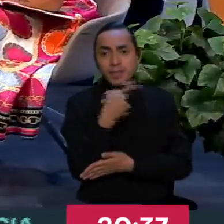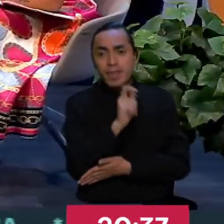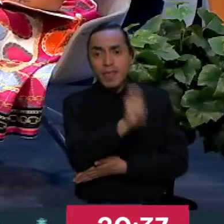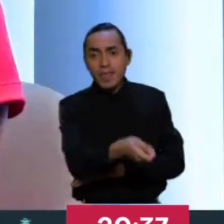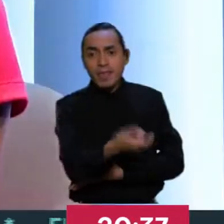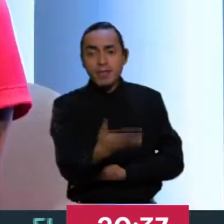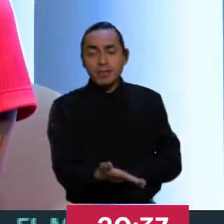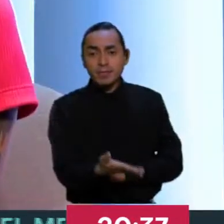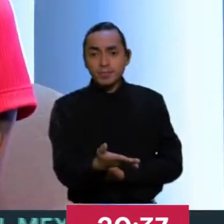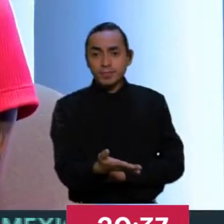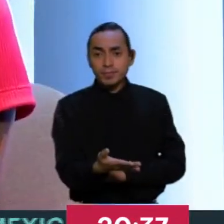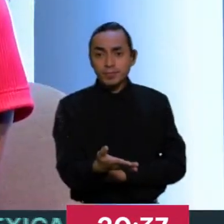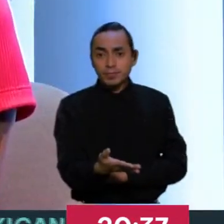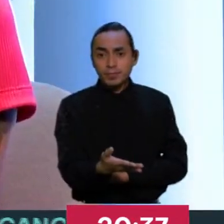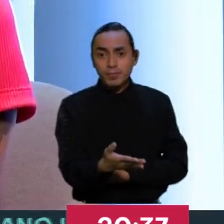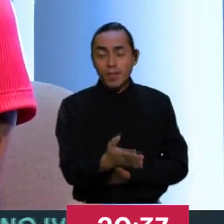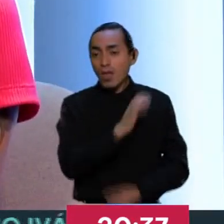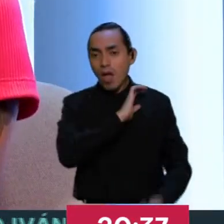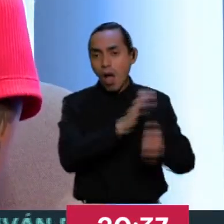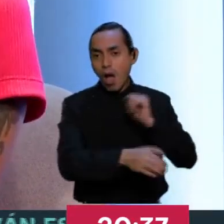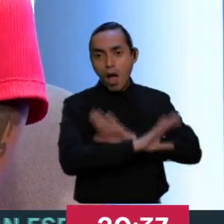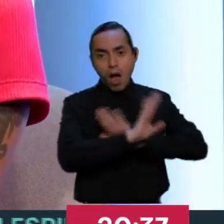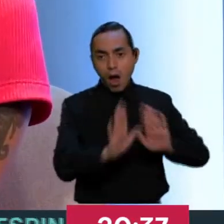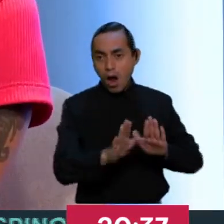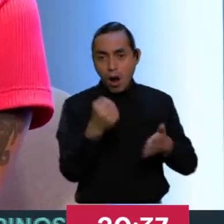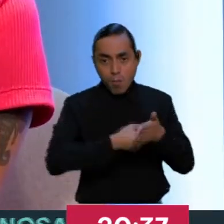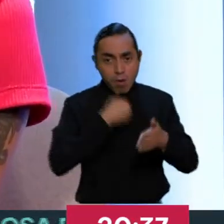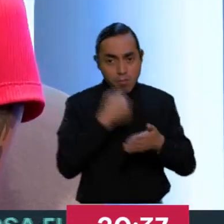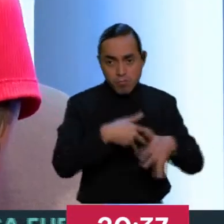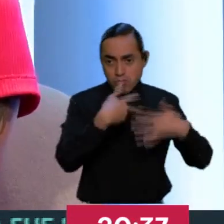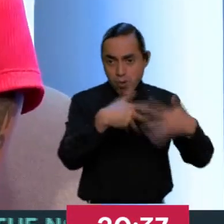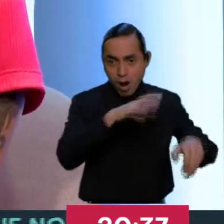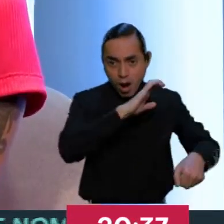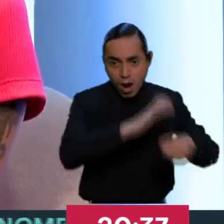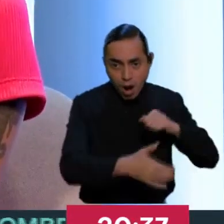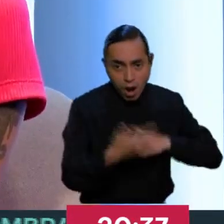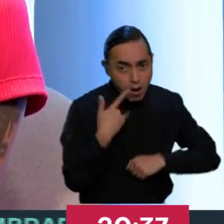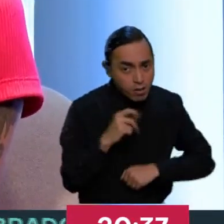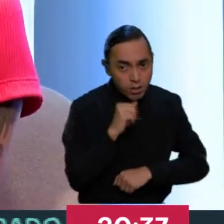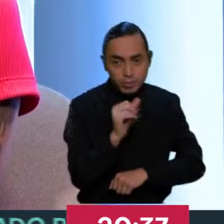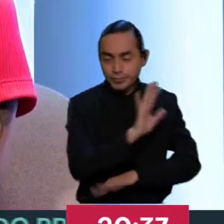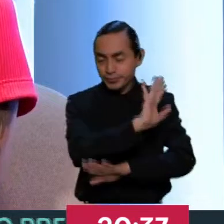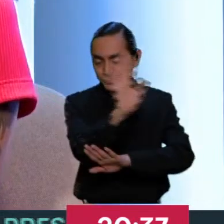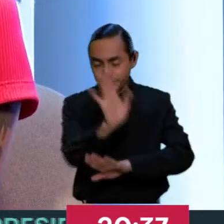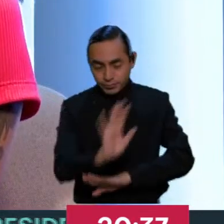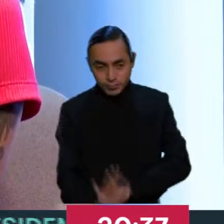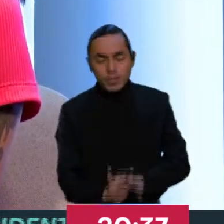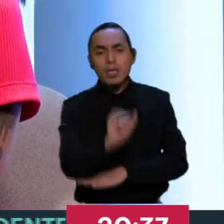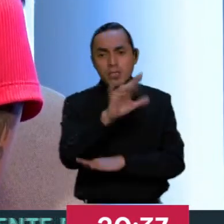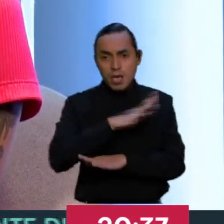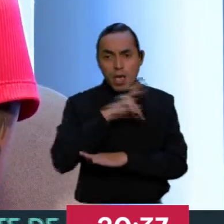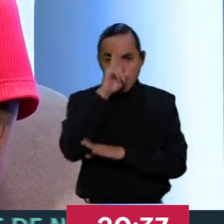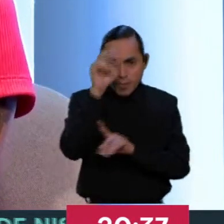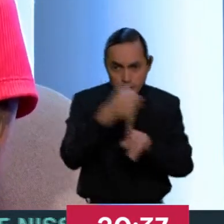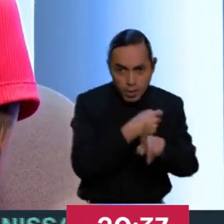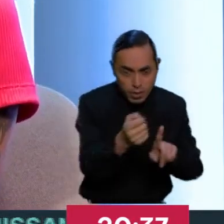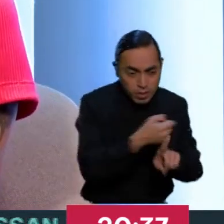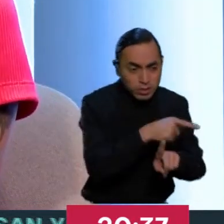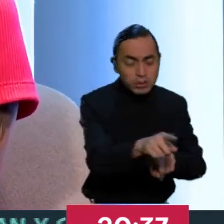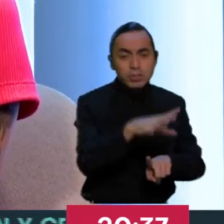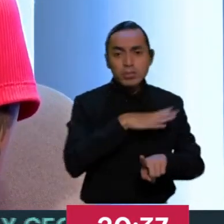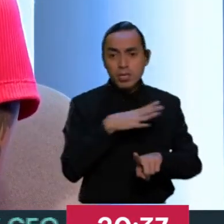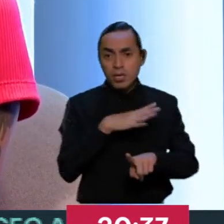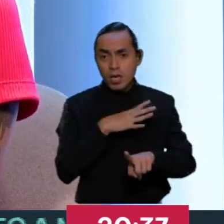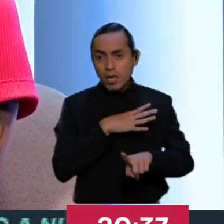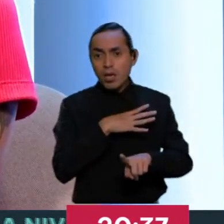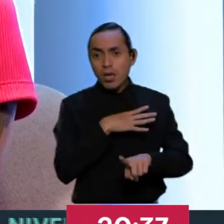ya está terminada, digamos, la lucha, y la verdad es que no. O sea, si bien hay una violencia estructural que nos